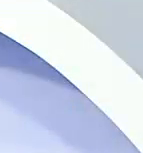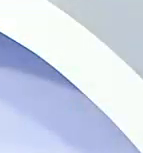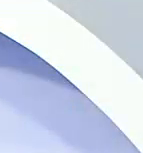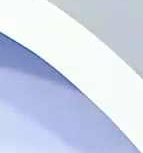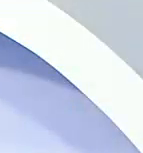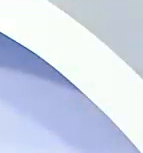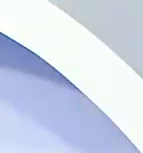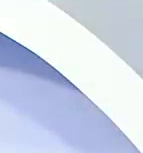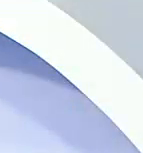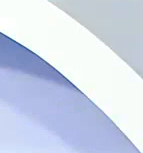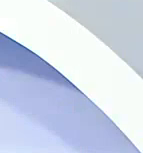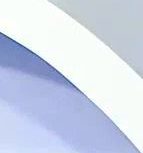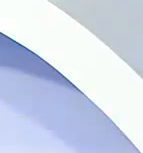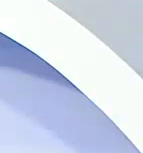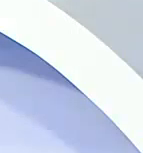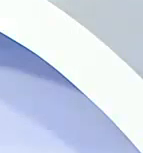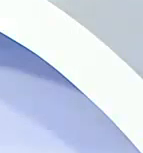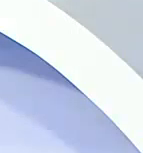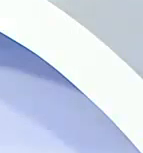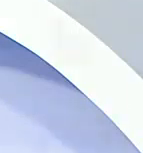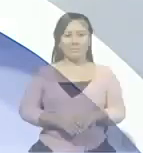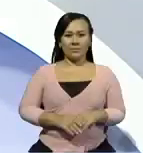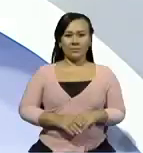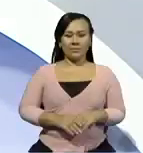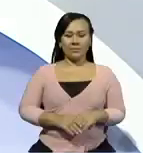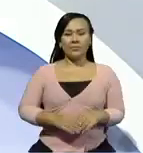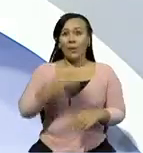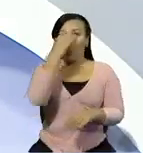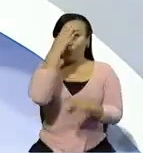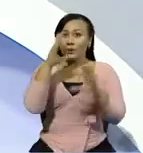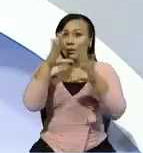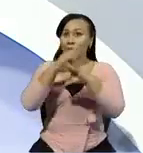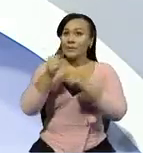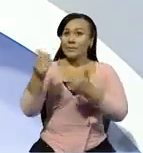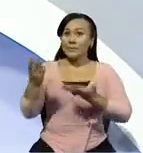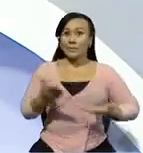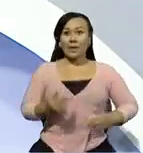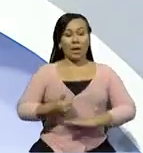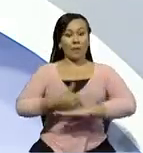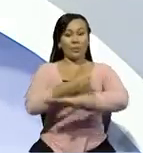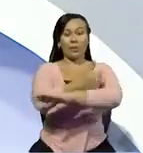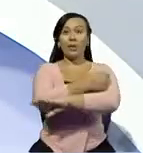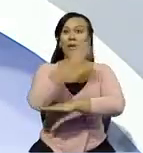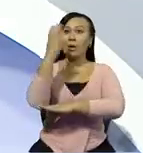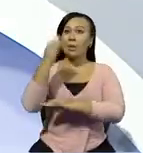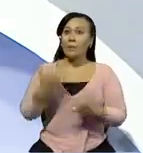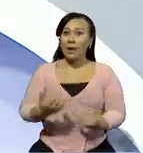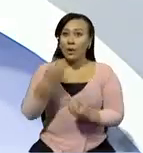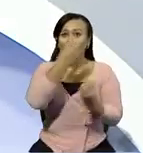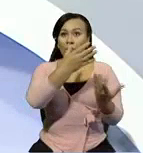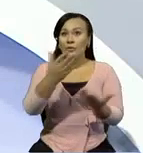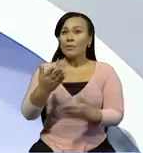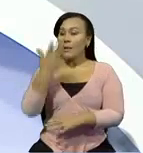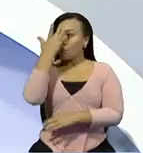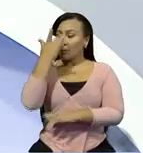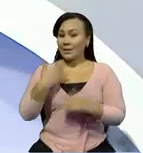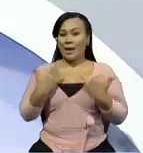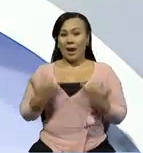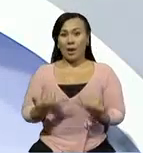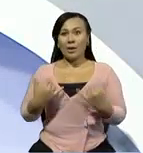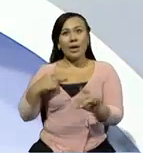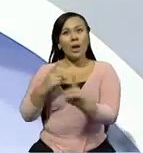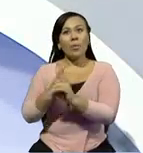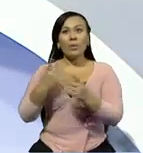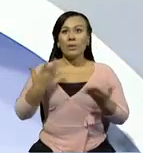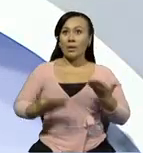Queridos televidentes de todo el país, buenas noches y bienvenidos. Autoridades colombianas anuncian la posible recuperación de